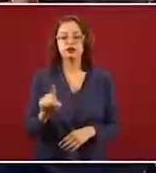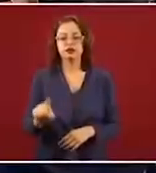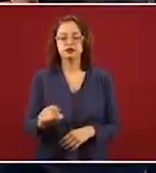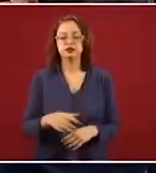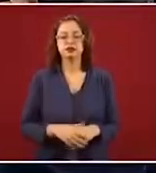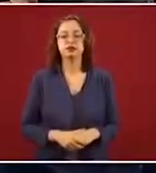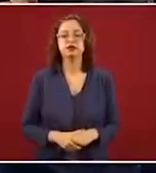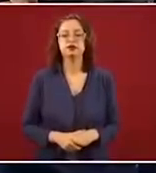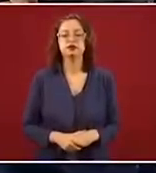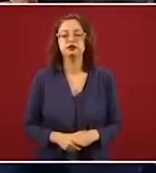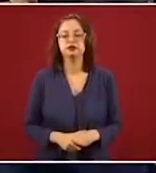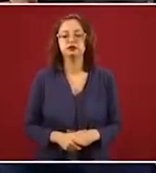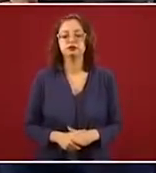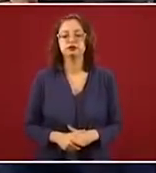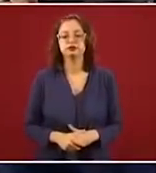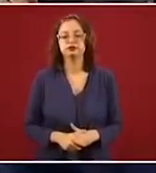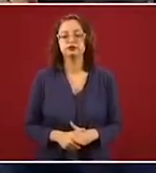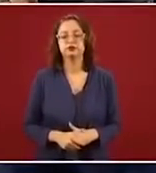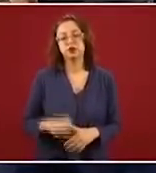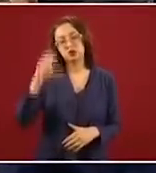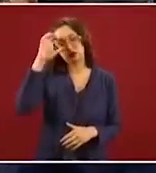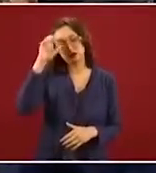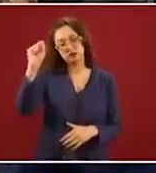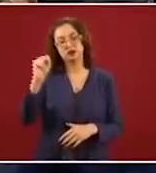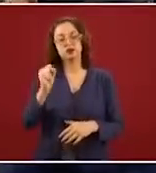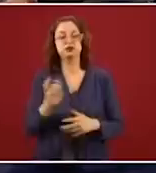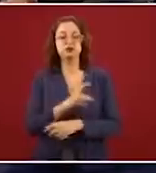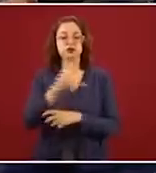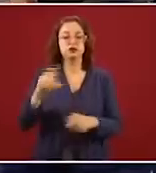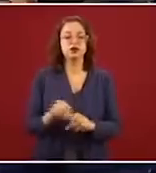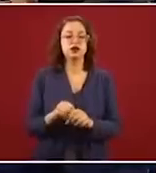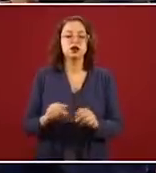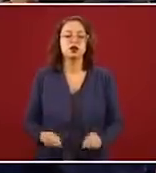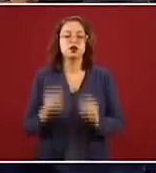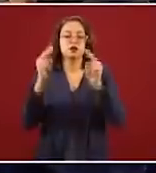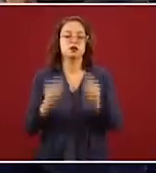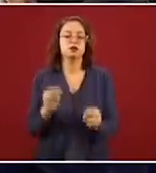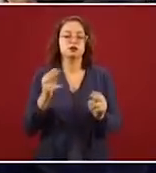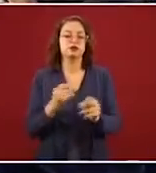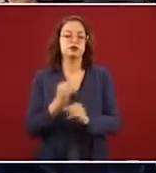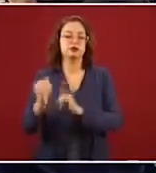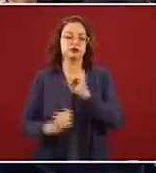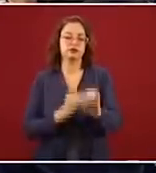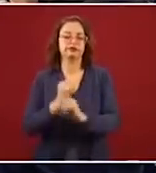.com.mx, el concepto integral del comercio exterior. Señor presidente,